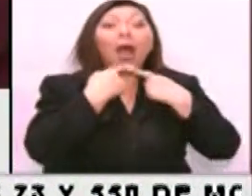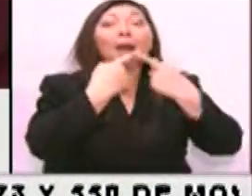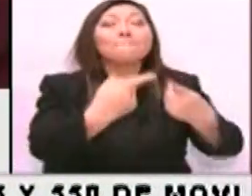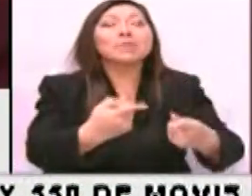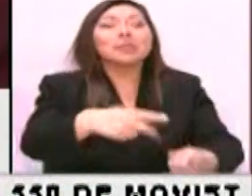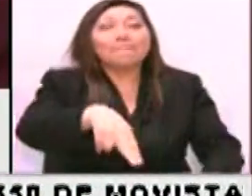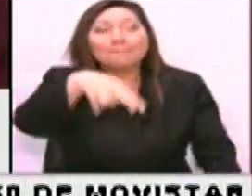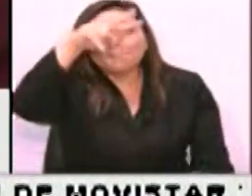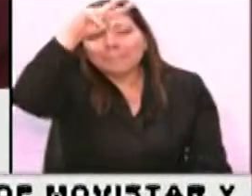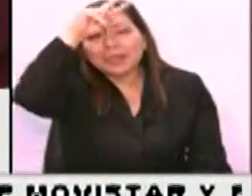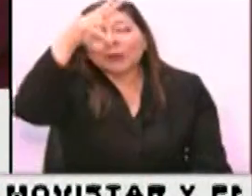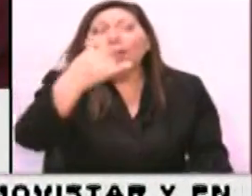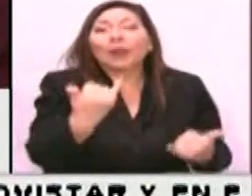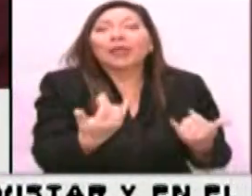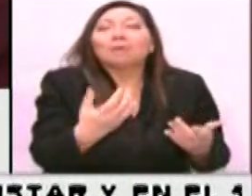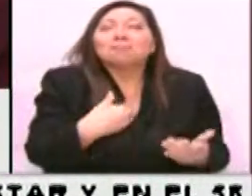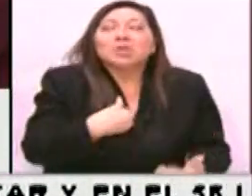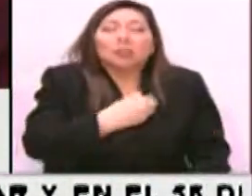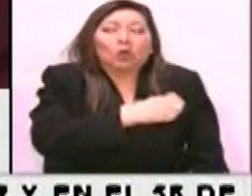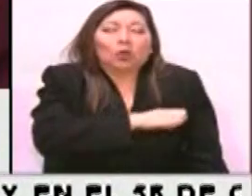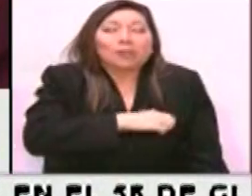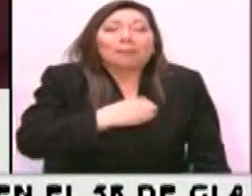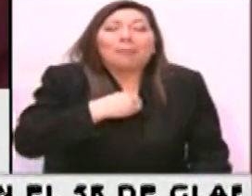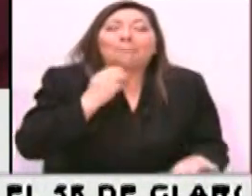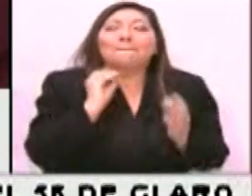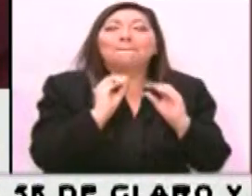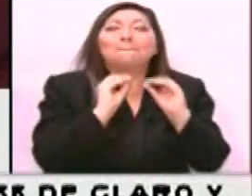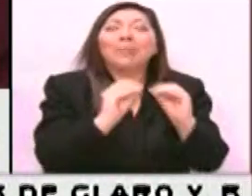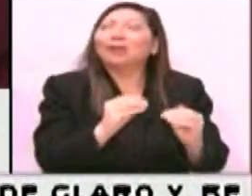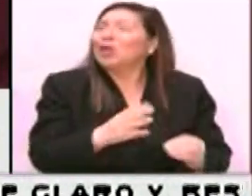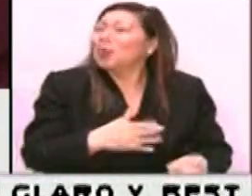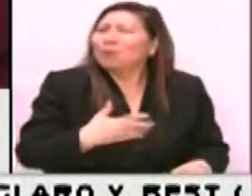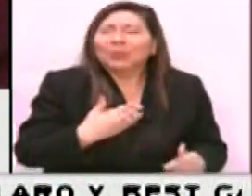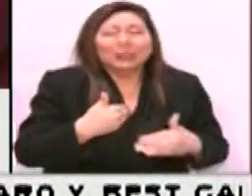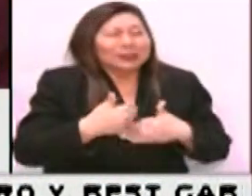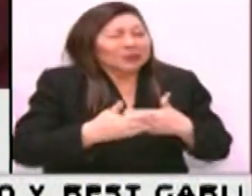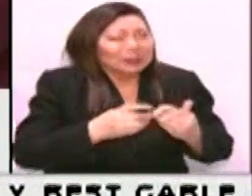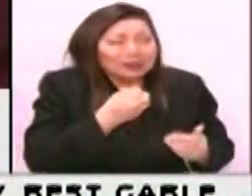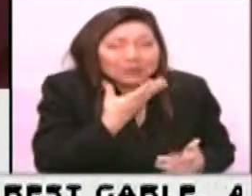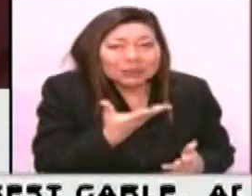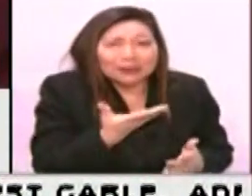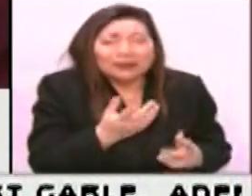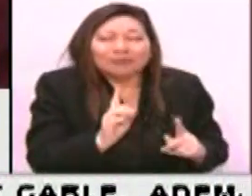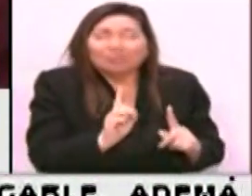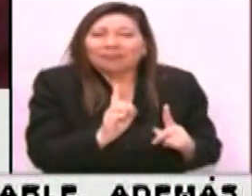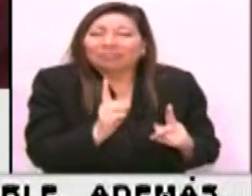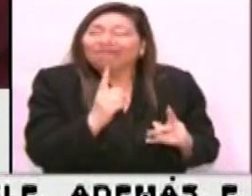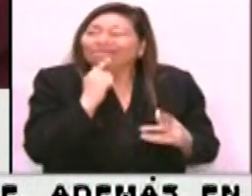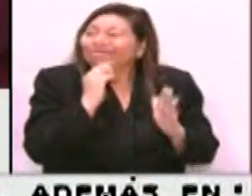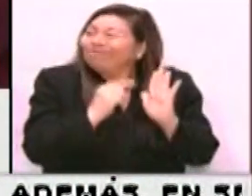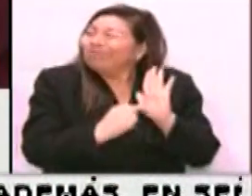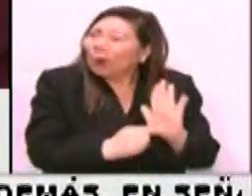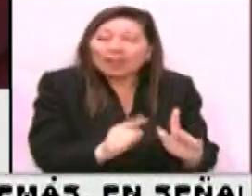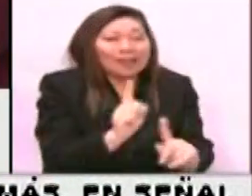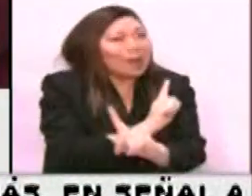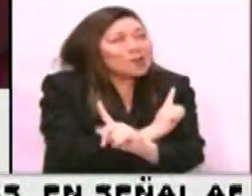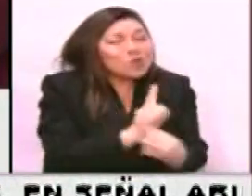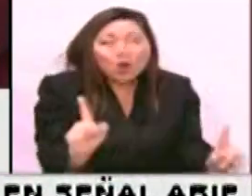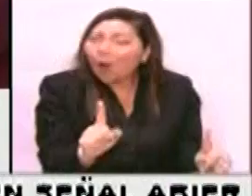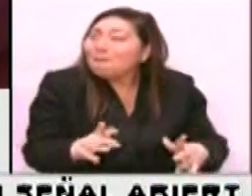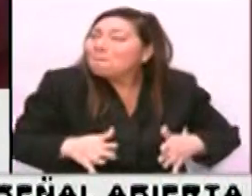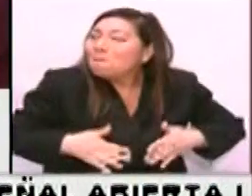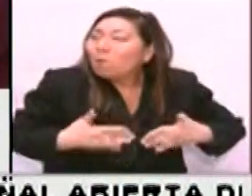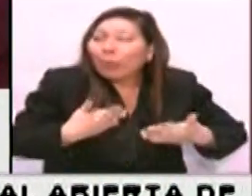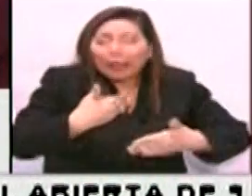a mi país esto que mi conciencia me manda. No puedo ceder a la tentación de la notoriedad, no